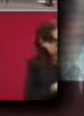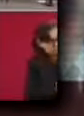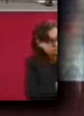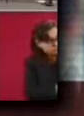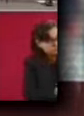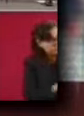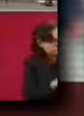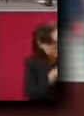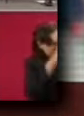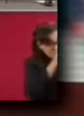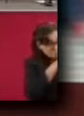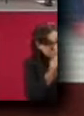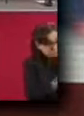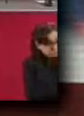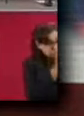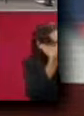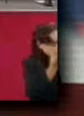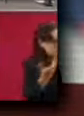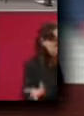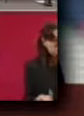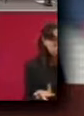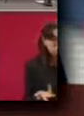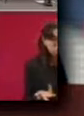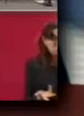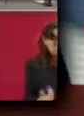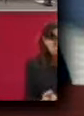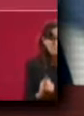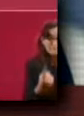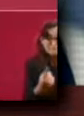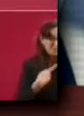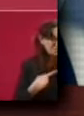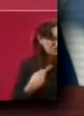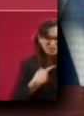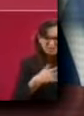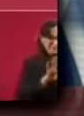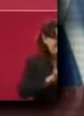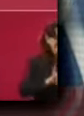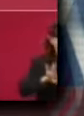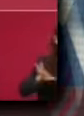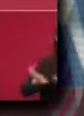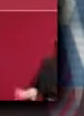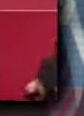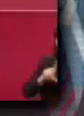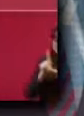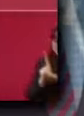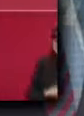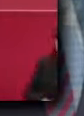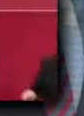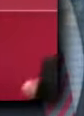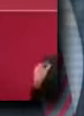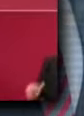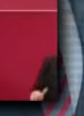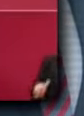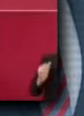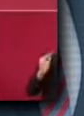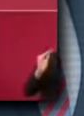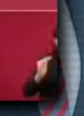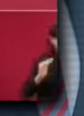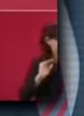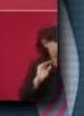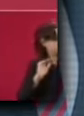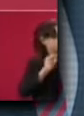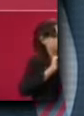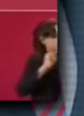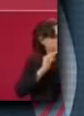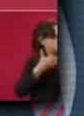si se violó el acuerdo, no estoy hablando de la persona, del principio, de la soberanía de México. Entonces, si ese